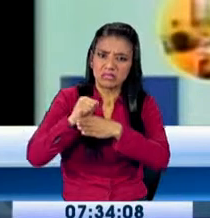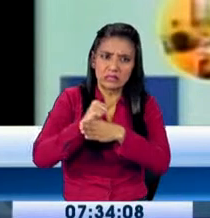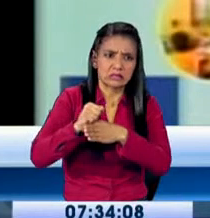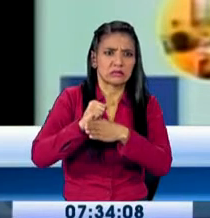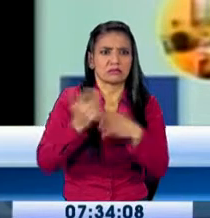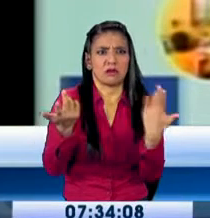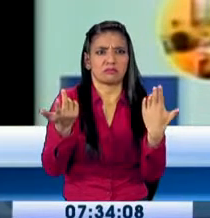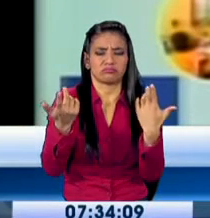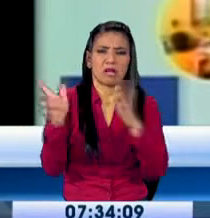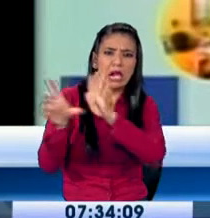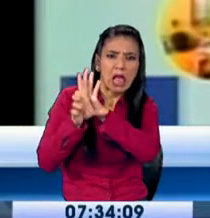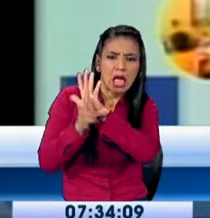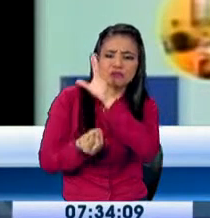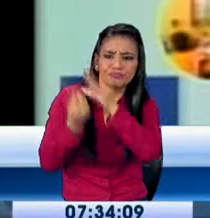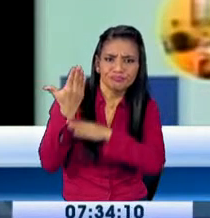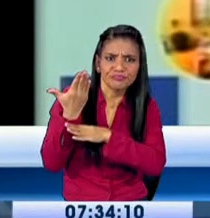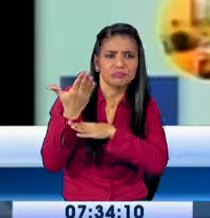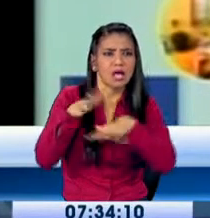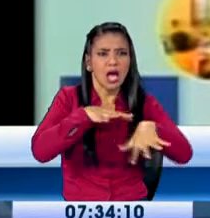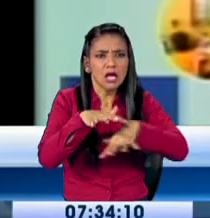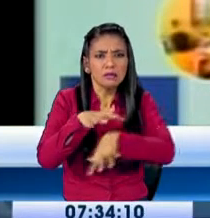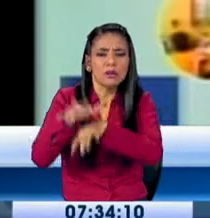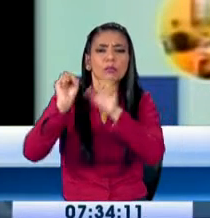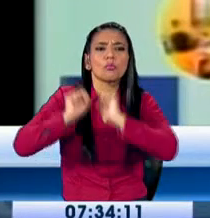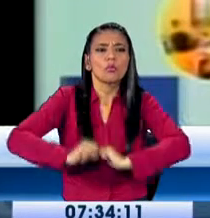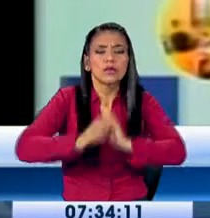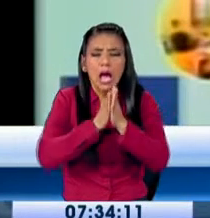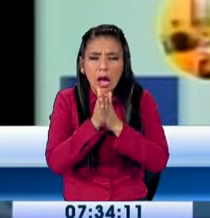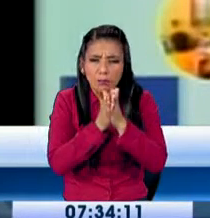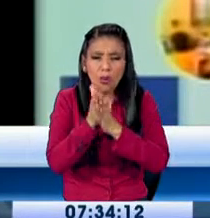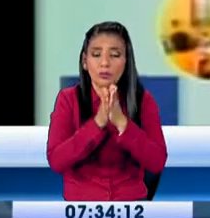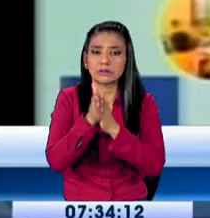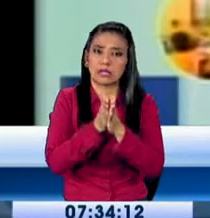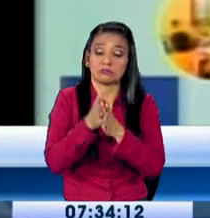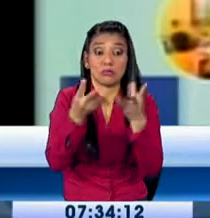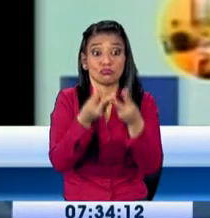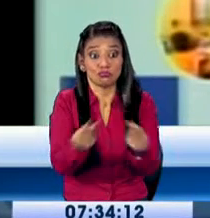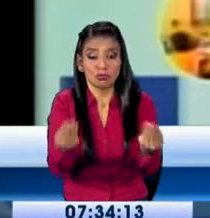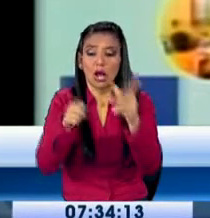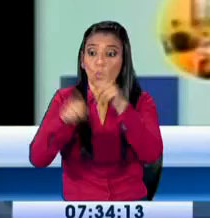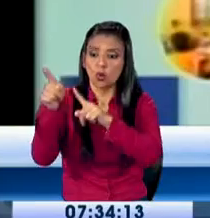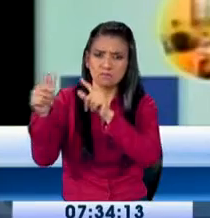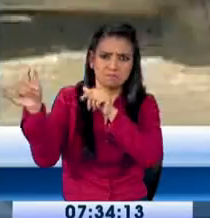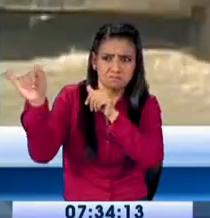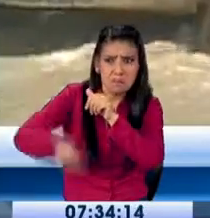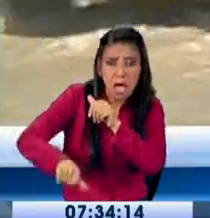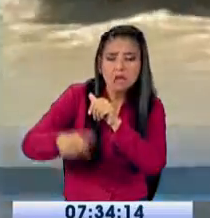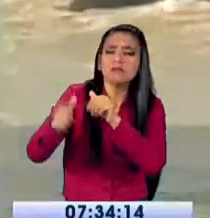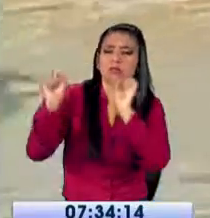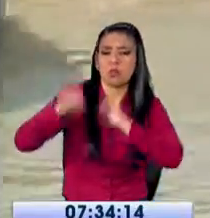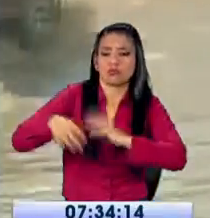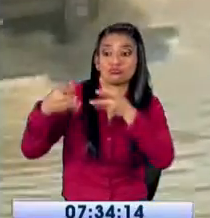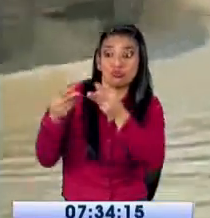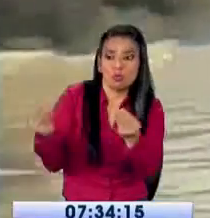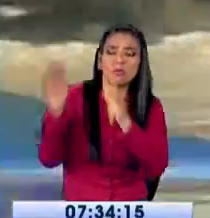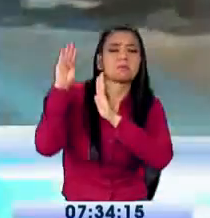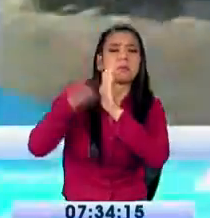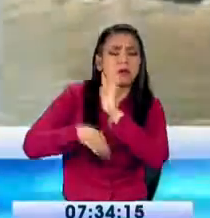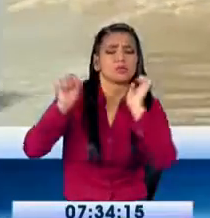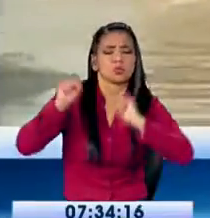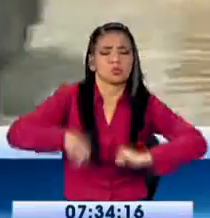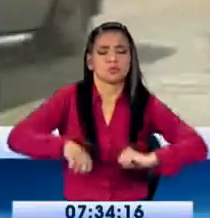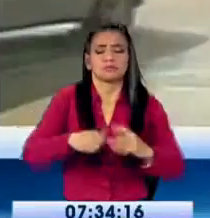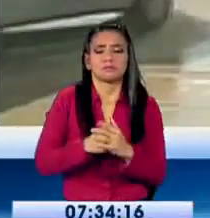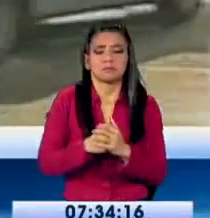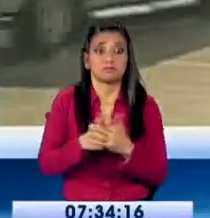planificación, ejecución de políticas y acciones para aprovechar efectos positivos y mitigar los negativos del fenómeno del Niño. El secretario del Agua dio detalles